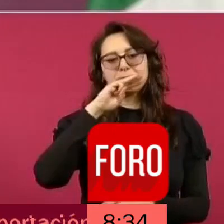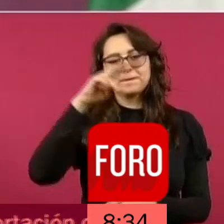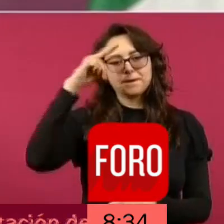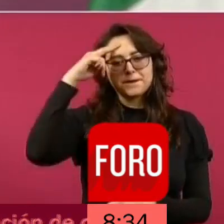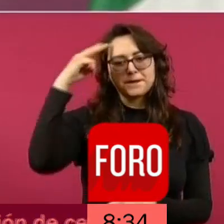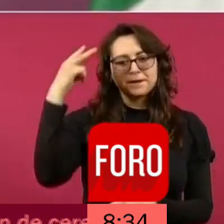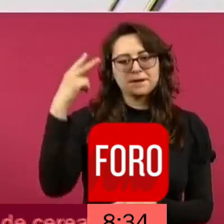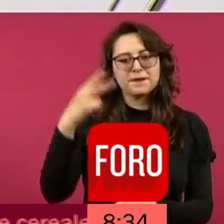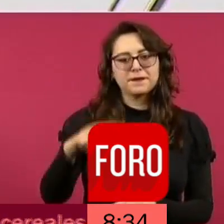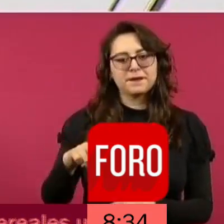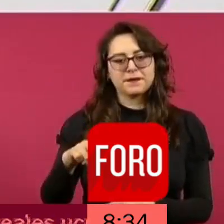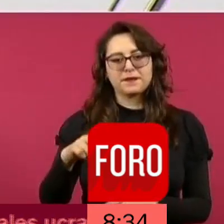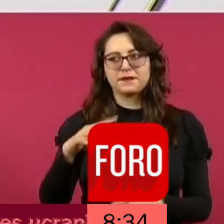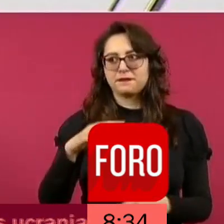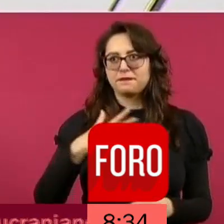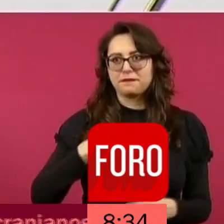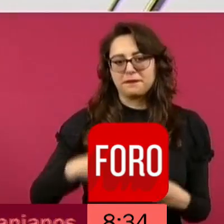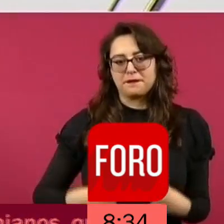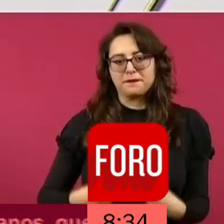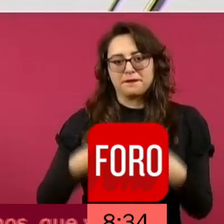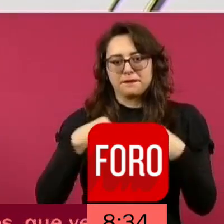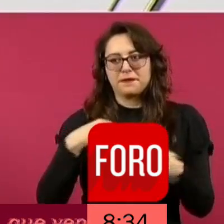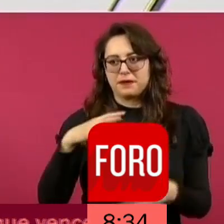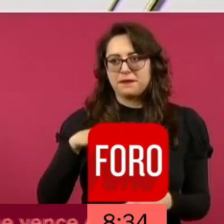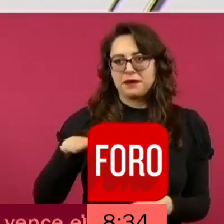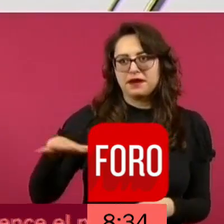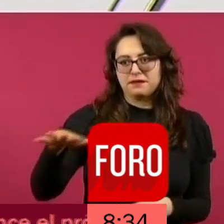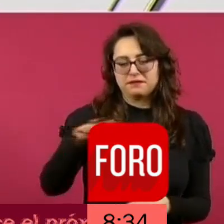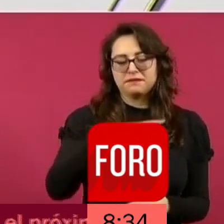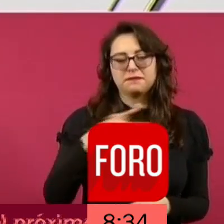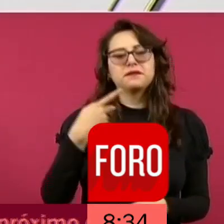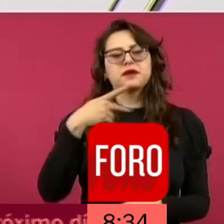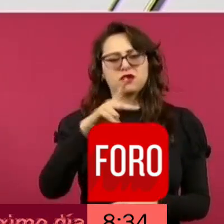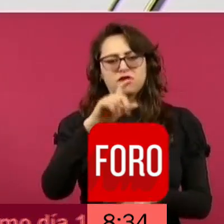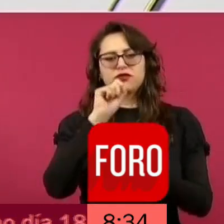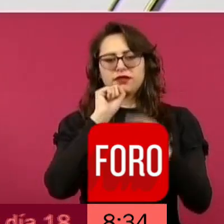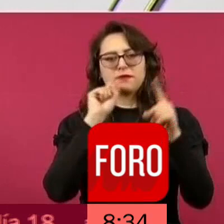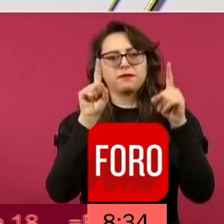a todas las mamás en el mundo.